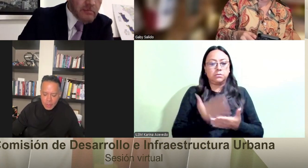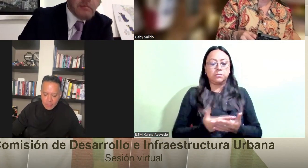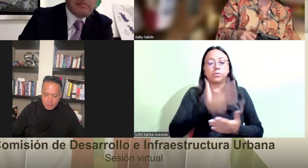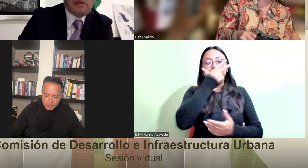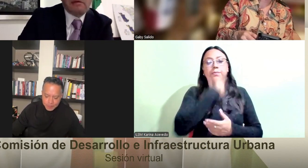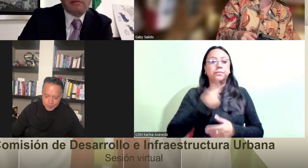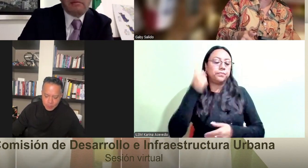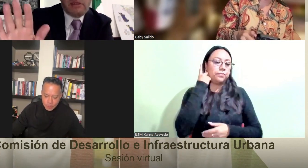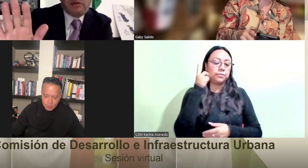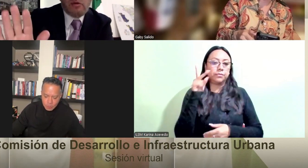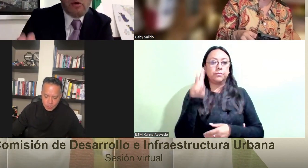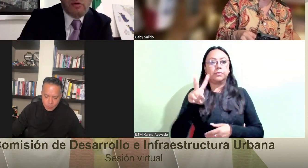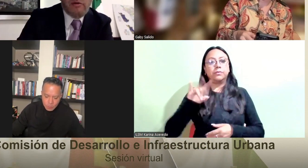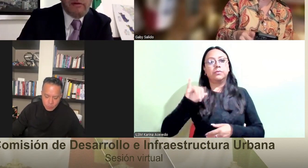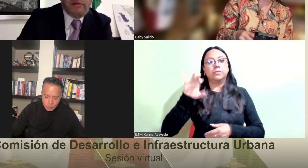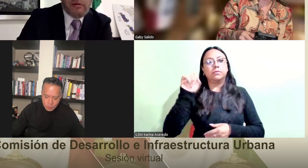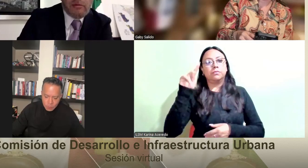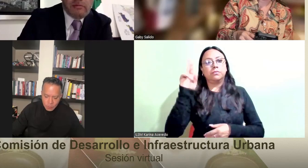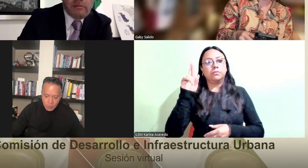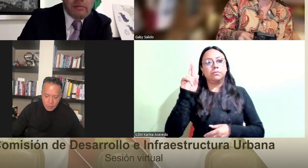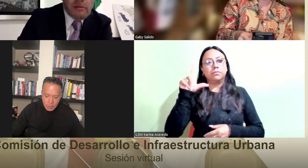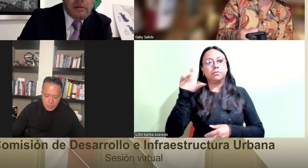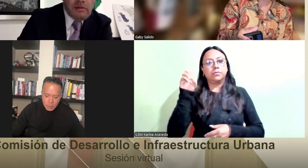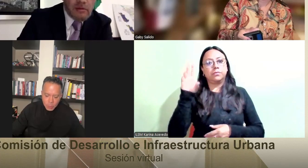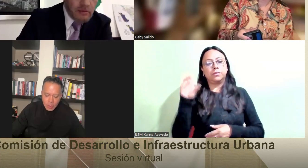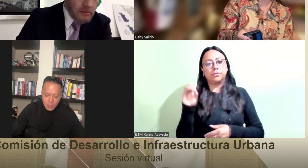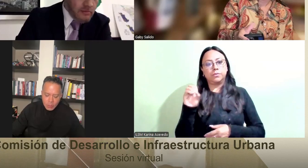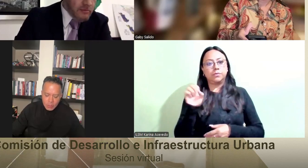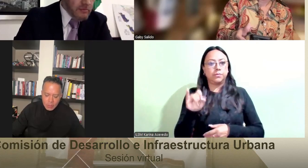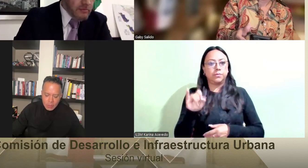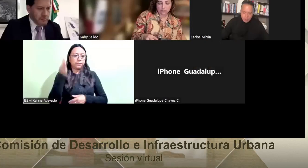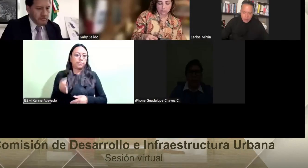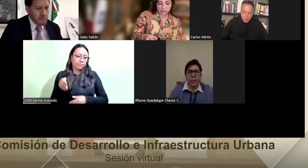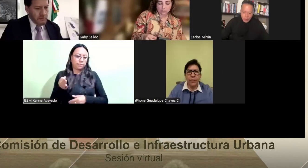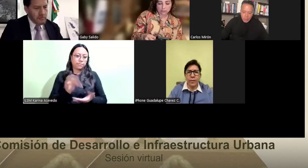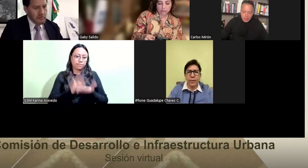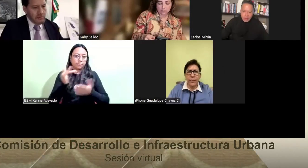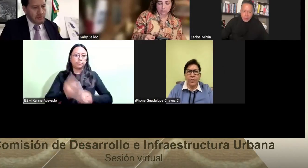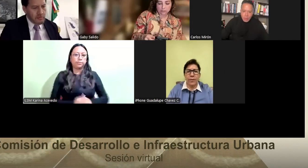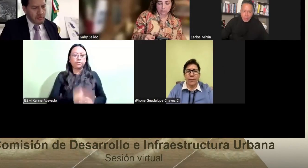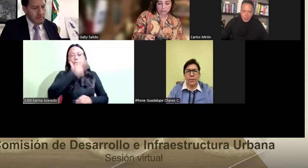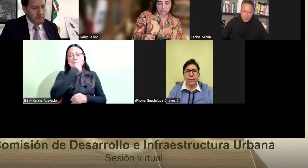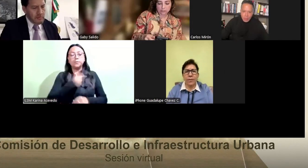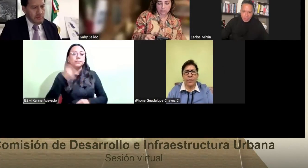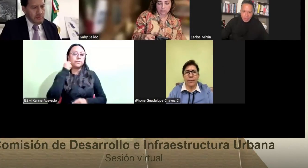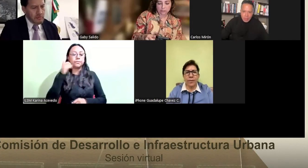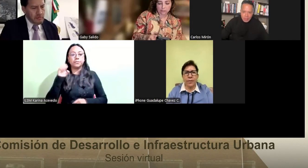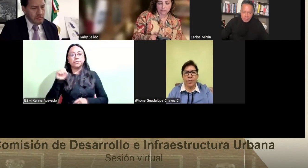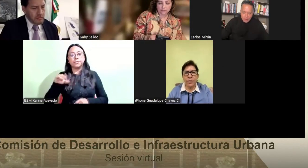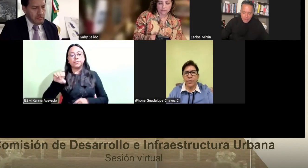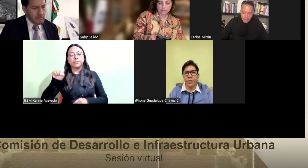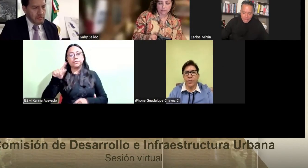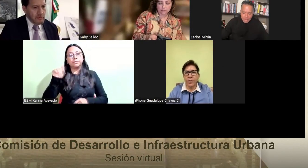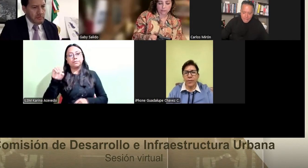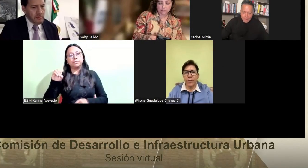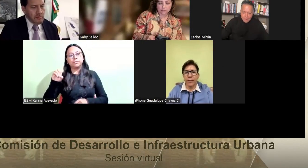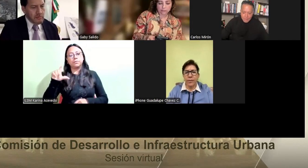Lobo Román. Víctor Hugo Lobo, a favor. Gracias, diputado. Diputado Ernesto Alarcón